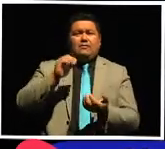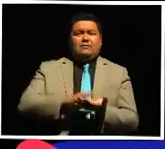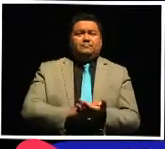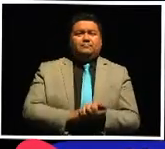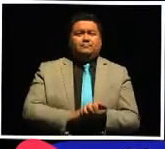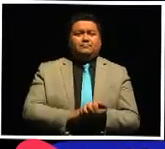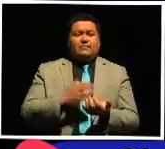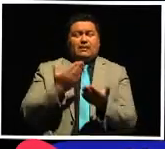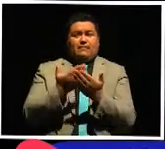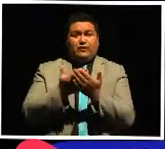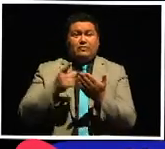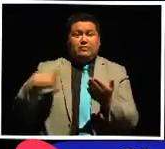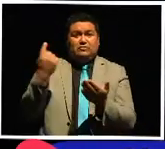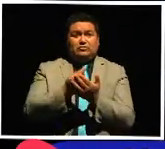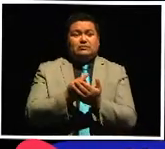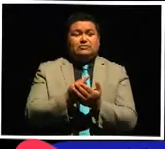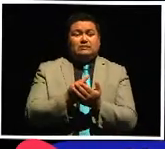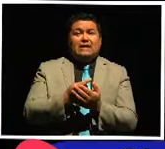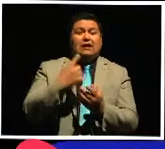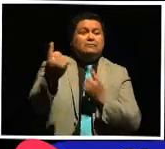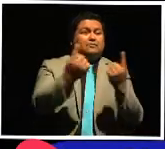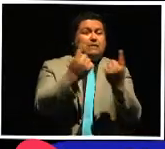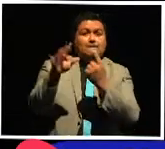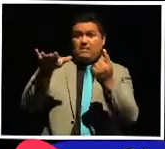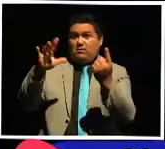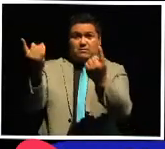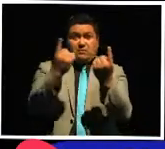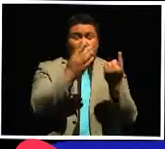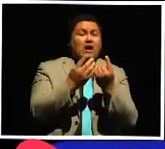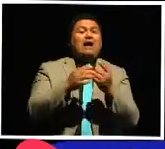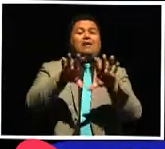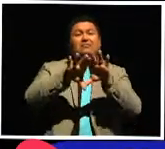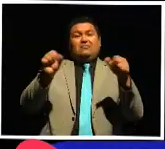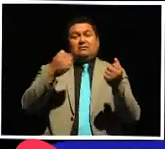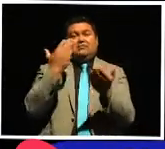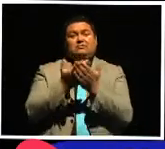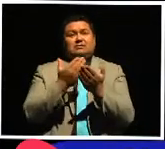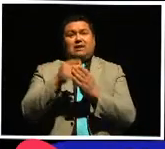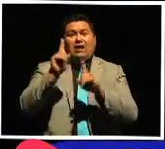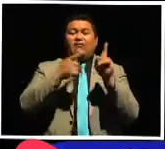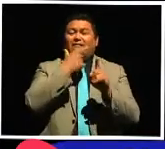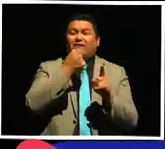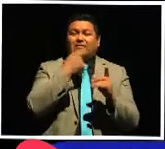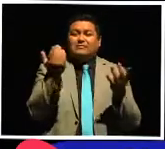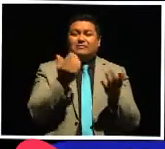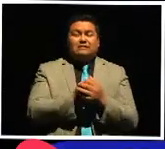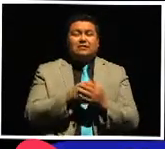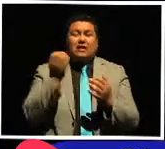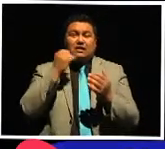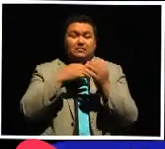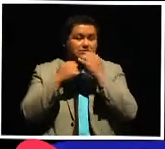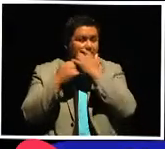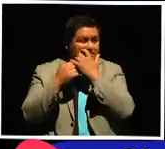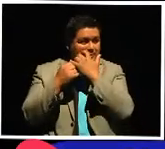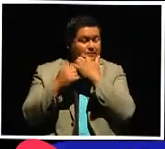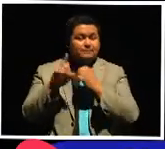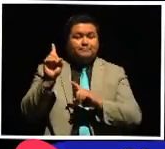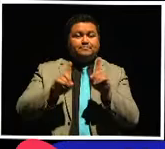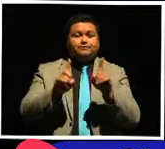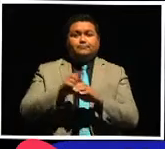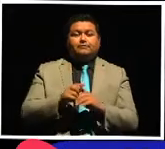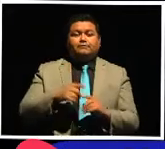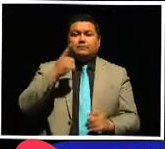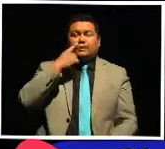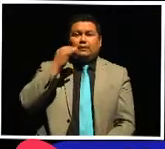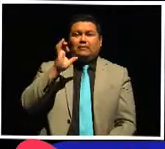resultado y se puede comprobar una teoría, así es. Algunos son fáciles de hacer, podemos comprobarlo rápido. En este caso, Einstein